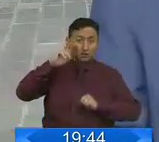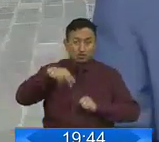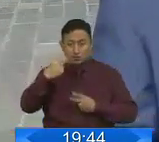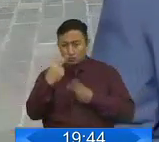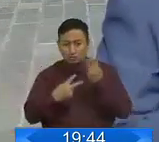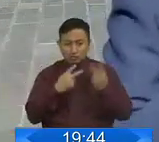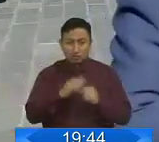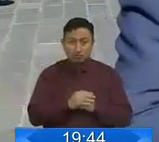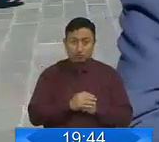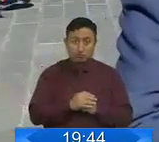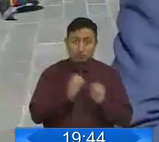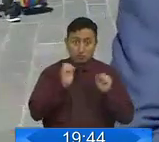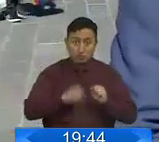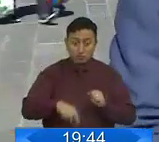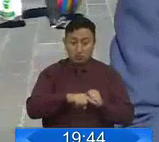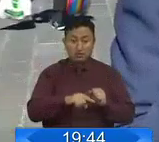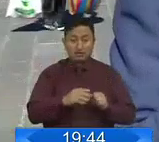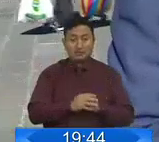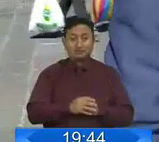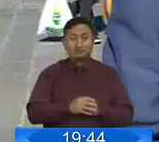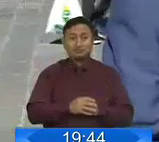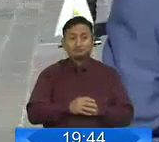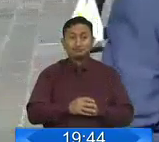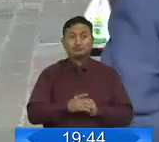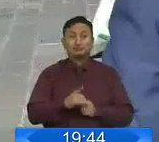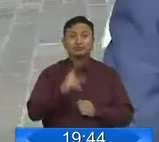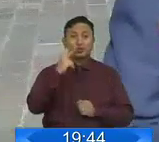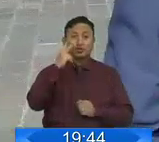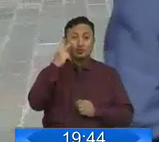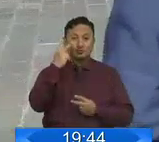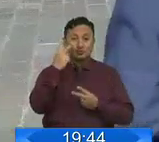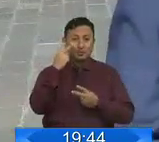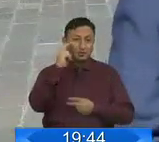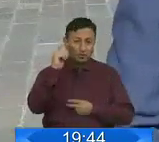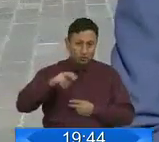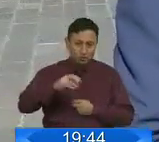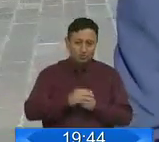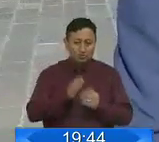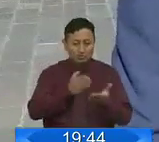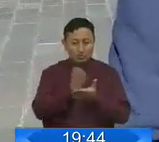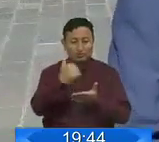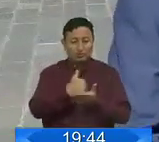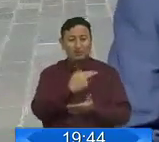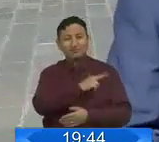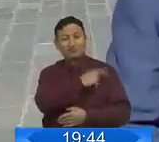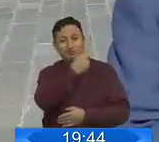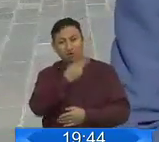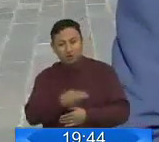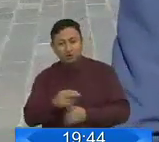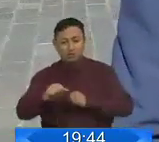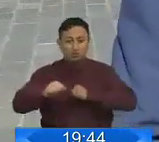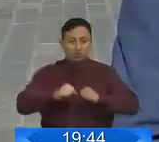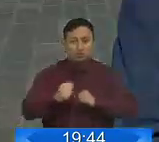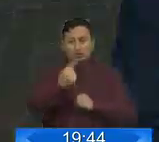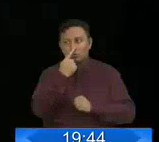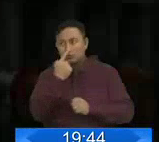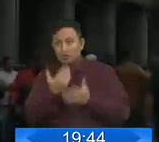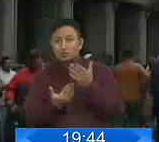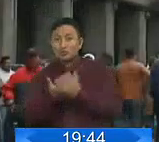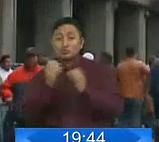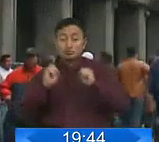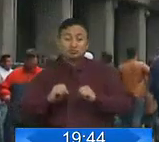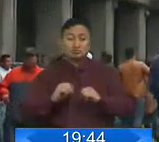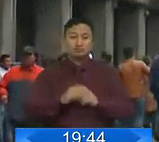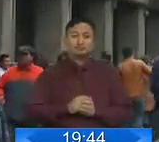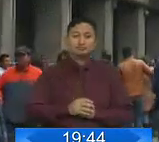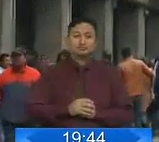demás, podemos focalizar en turismo de aventura, el turismo asequible, turismo religioso. El turismo de convenciones también. Uvidia